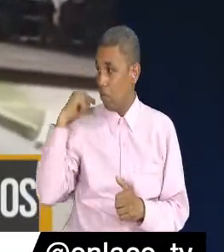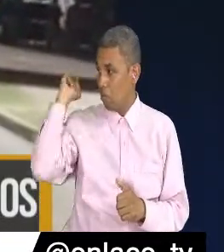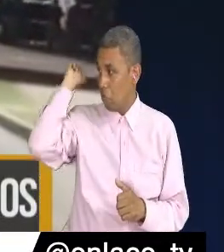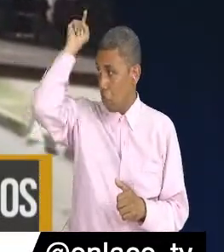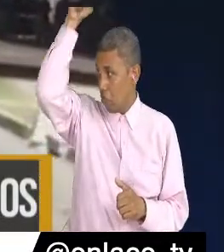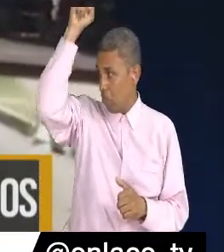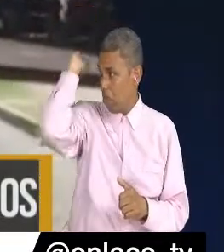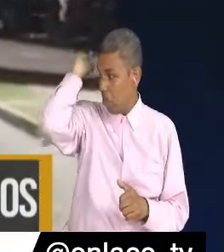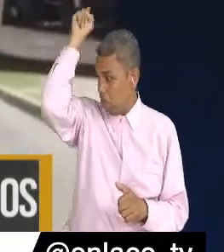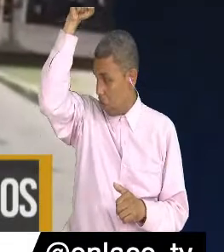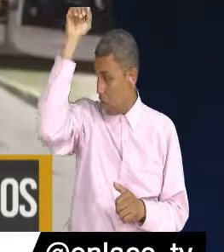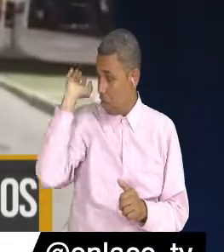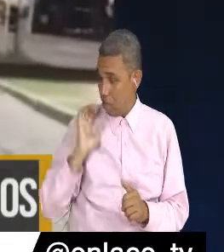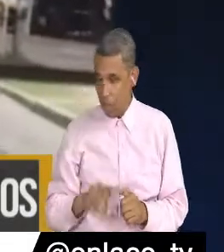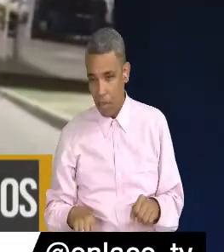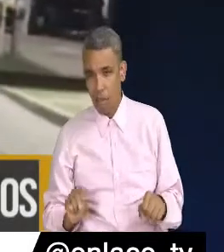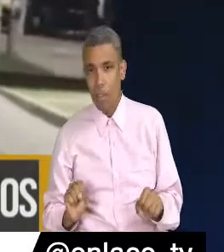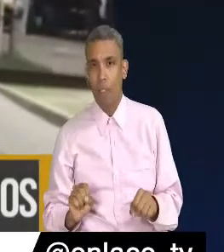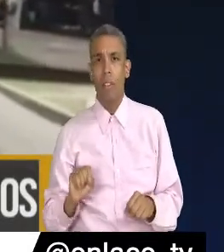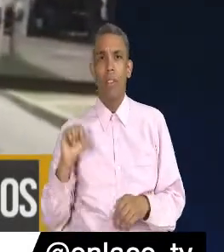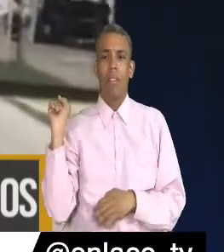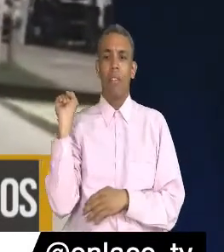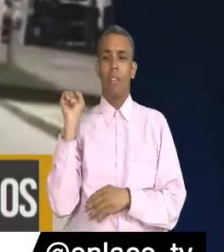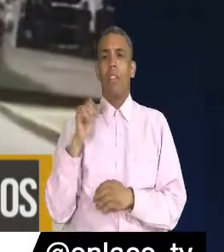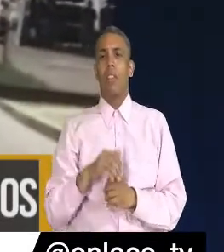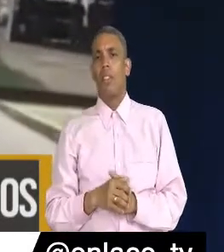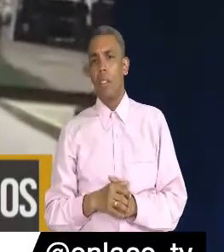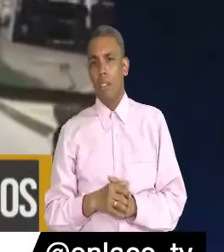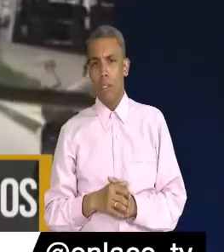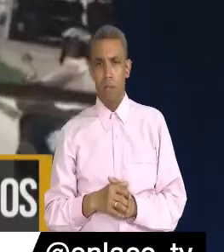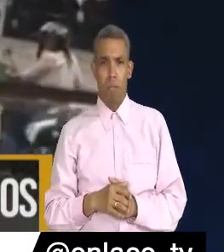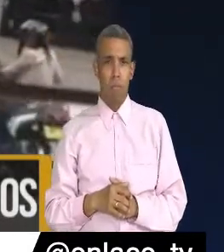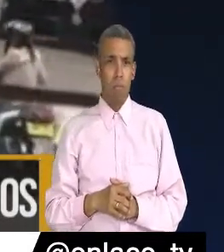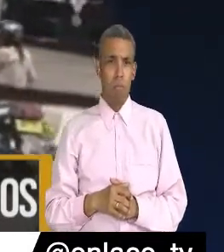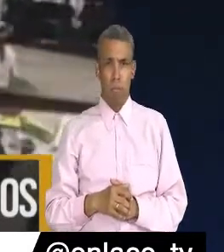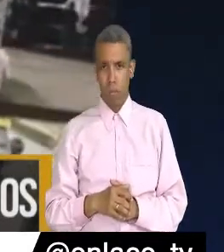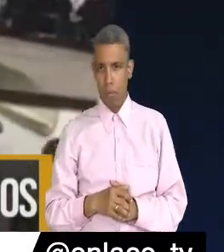lo cerró bastante, se adelantó, abrió el baúl y sacó la